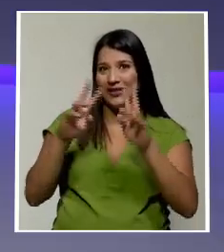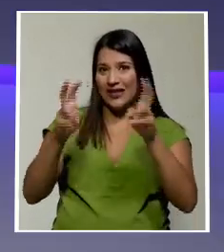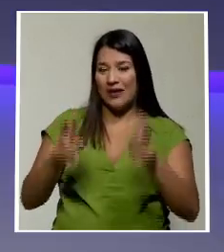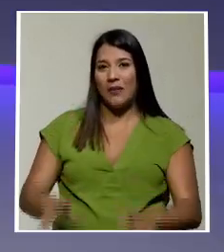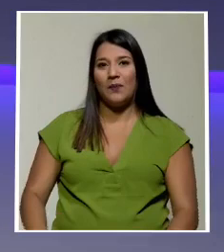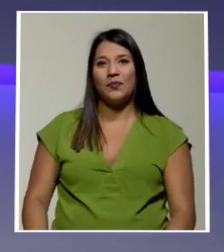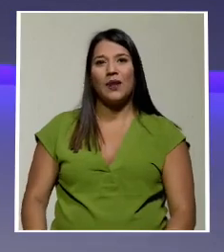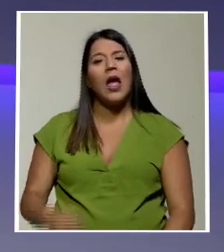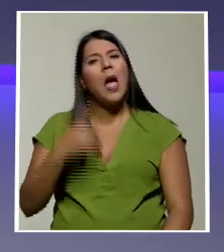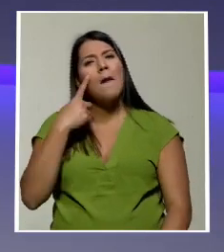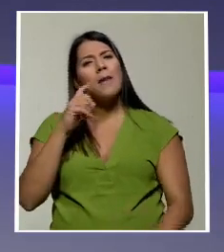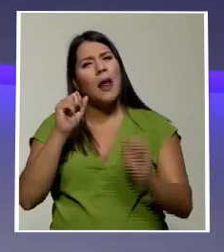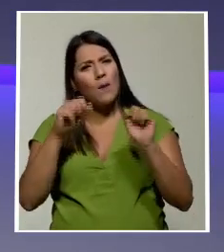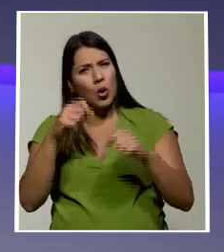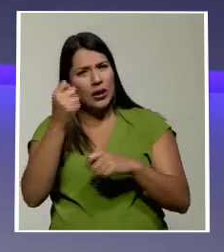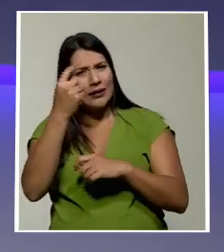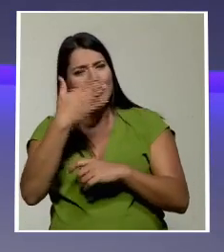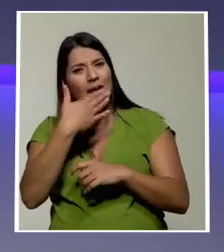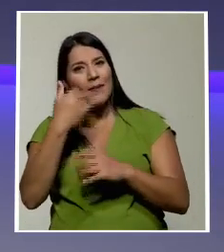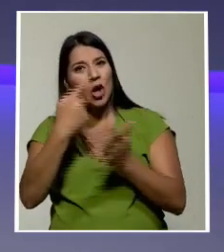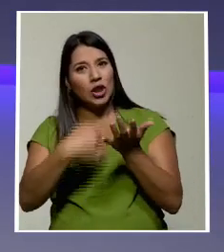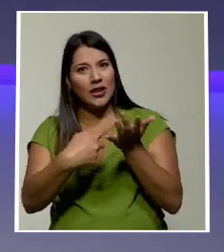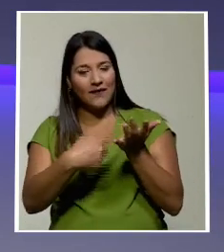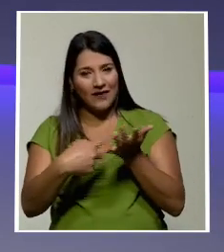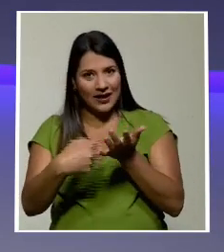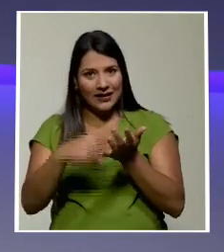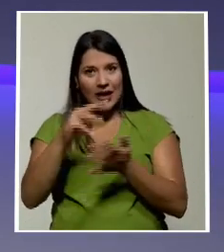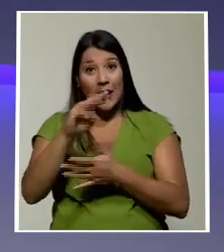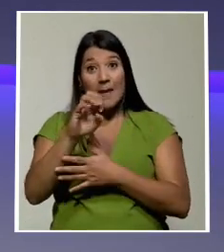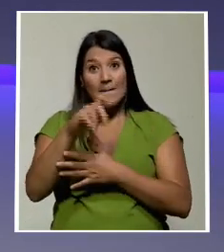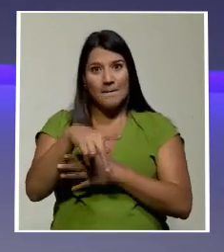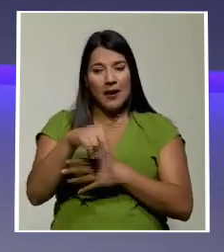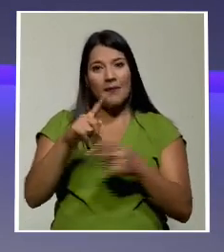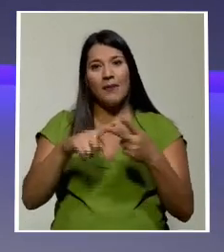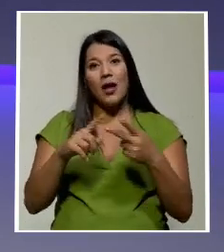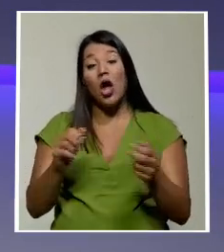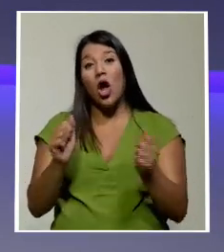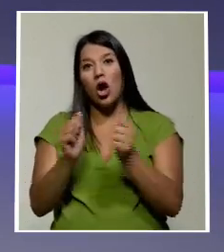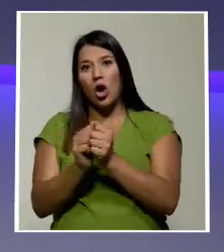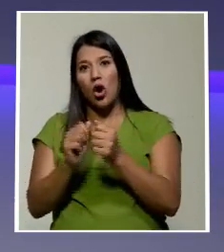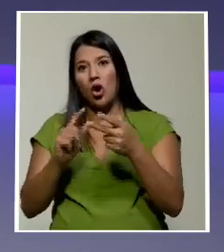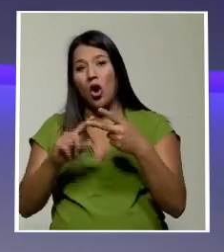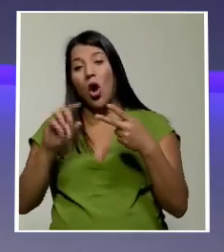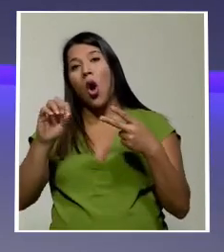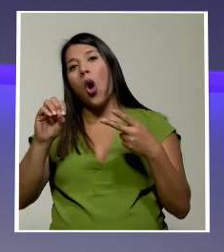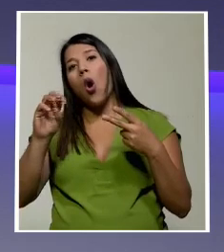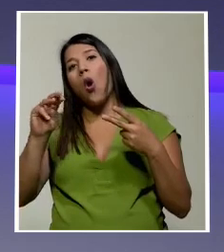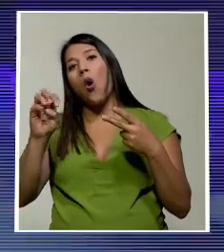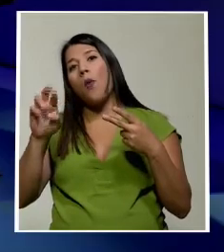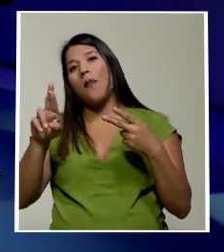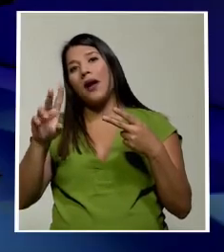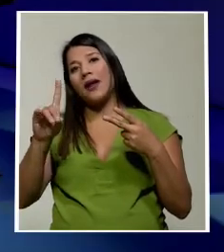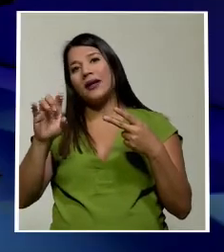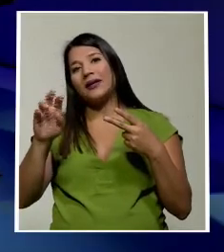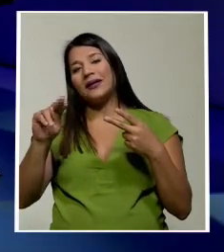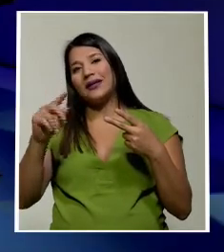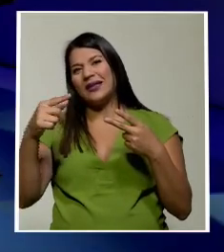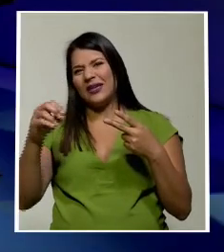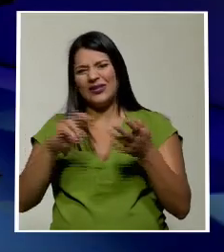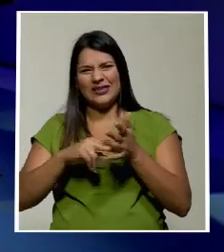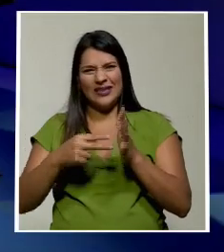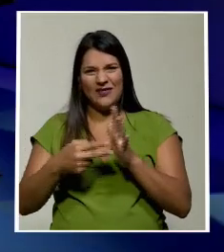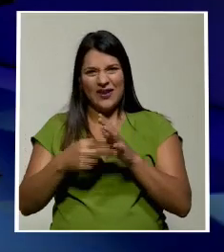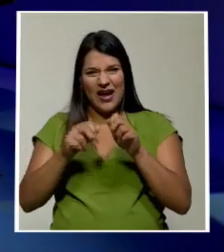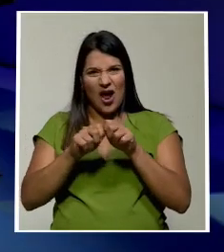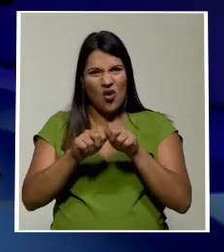Para entender mejor el debate entre el MEP y la CGR, ¿qué es la red educativa del Bicentenario?